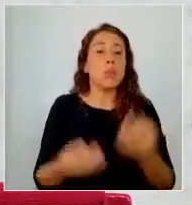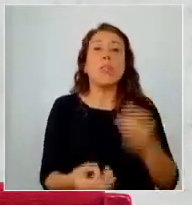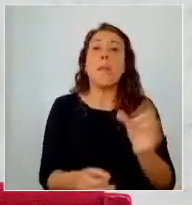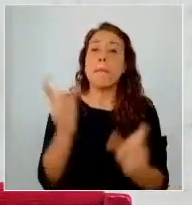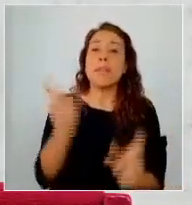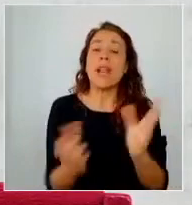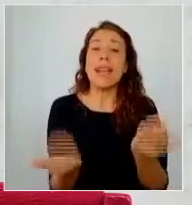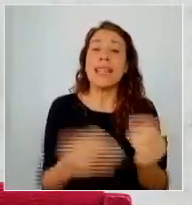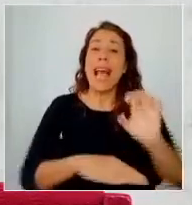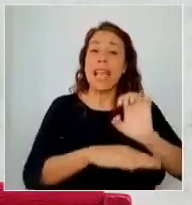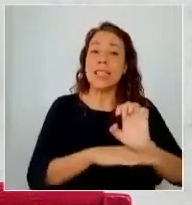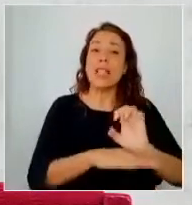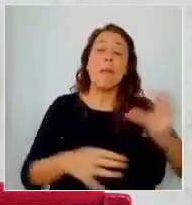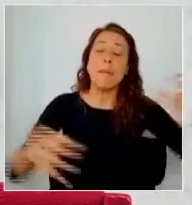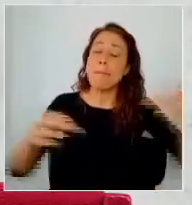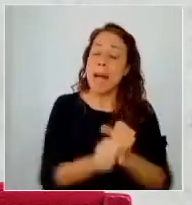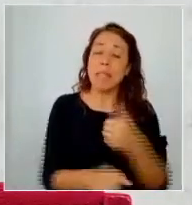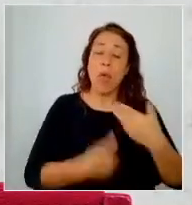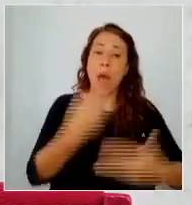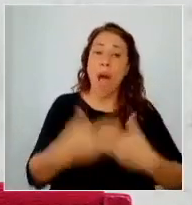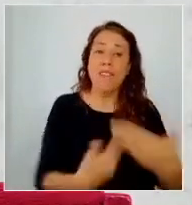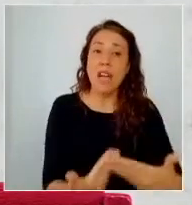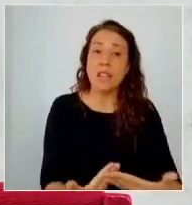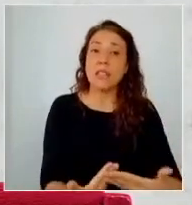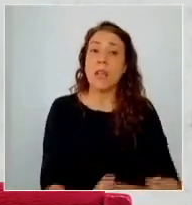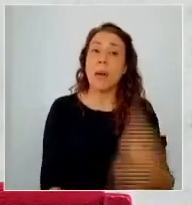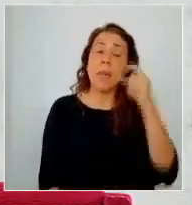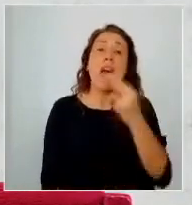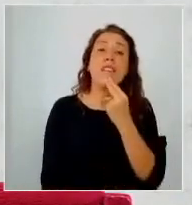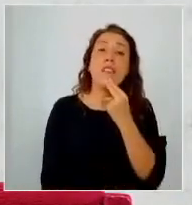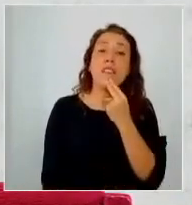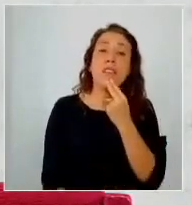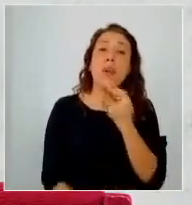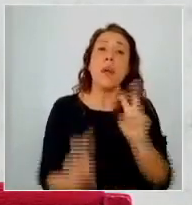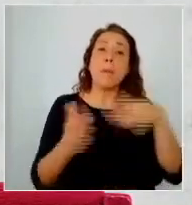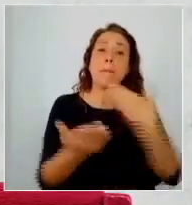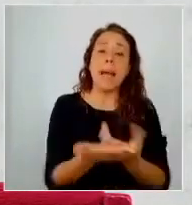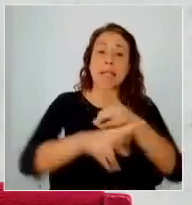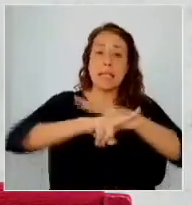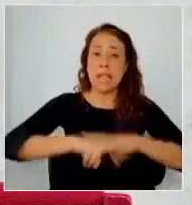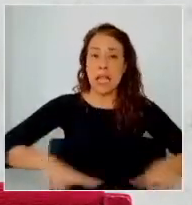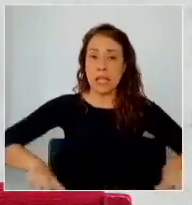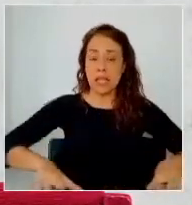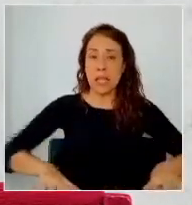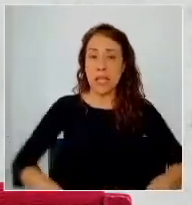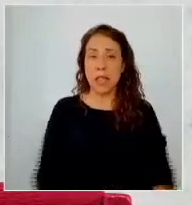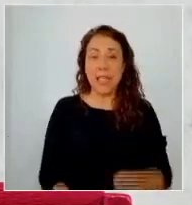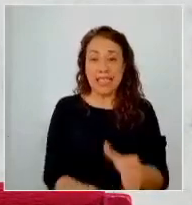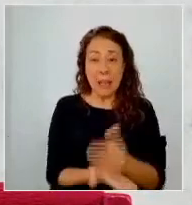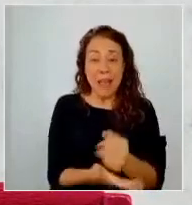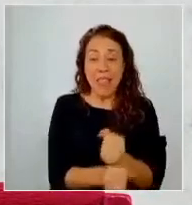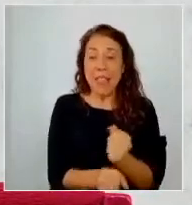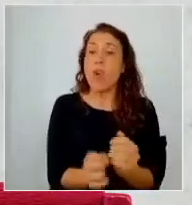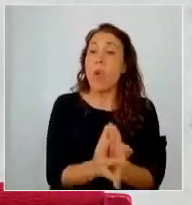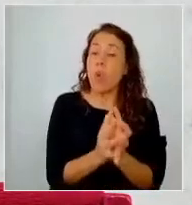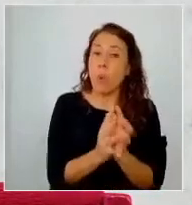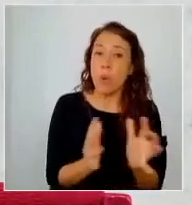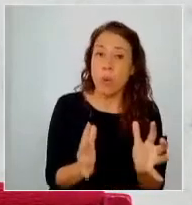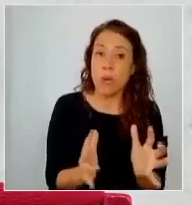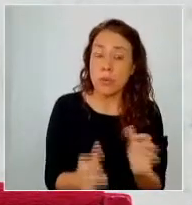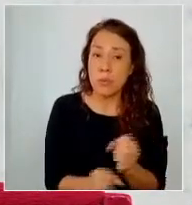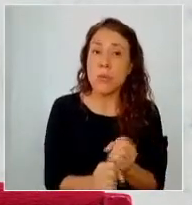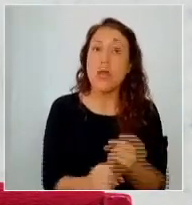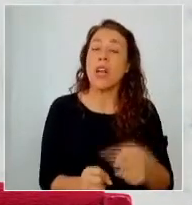apure el tranco para vivir más paz y tranquilidad esta agenda será un enorme aporte y estoy seguro